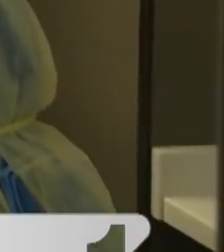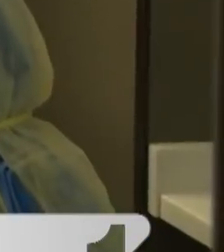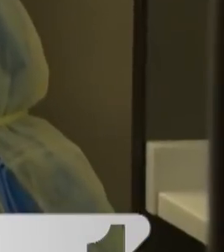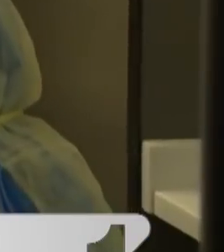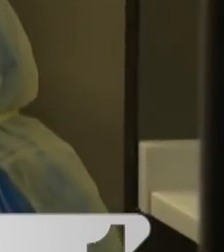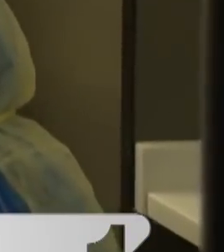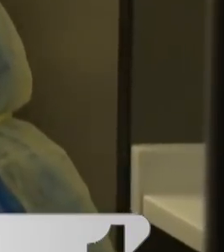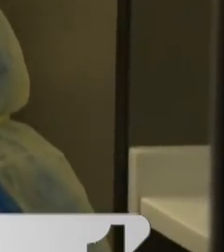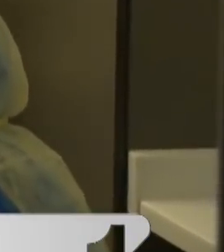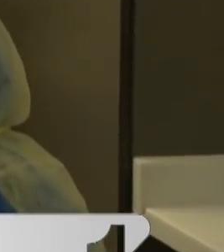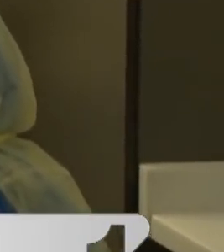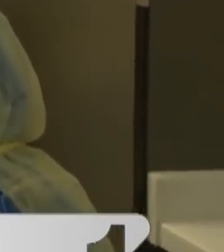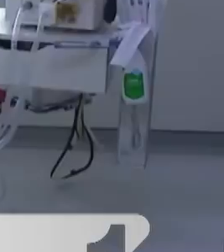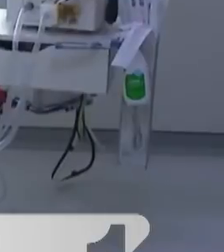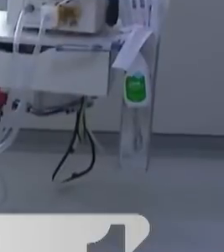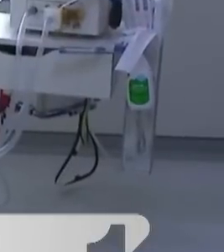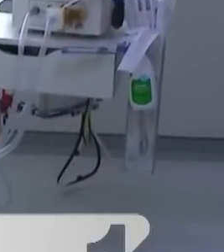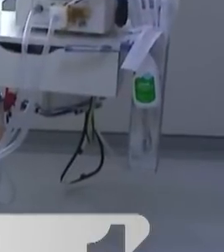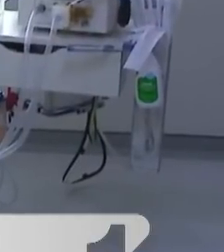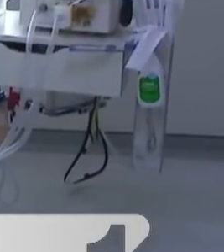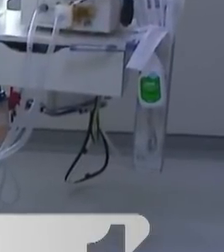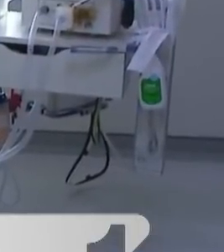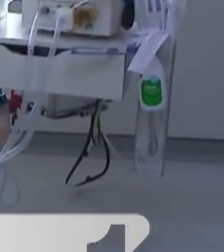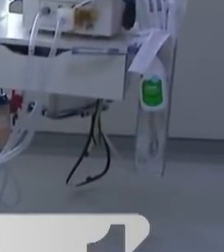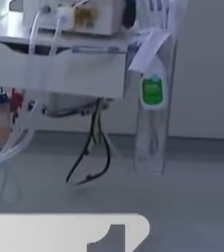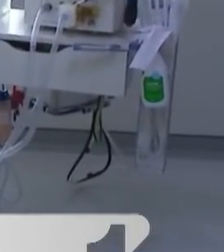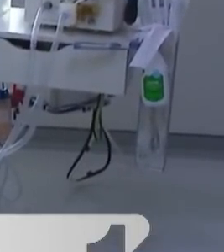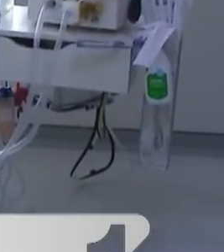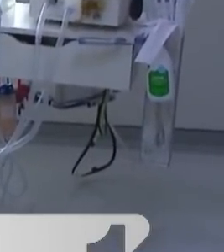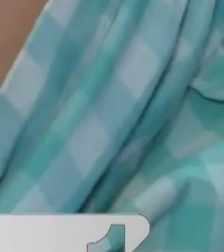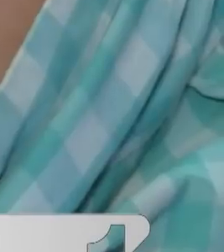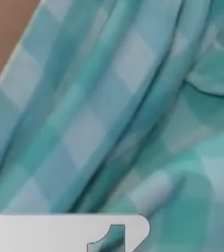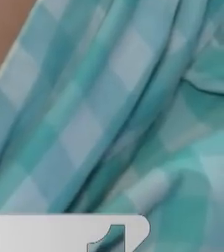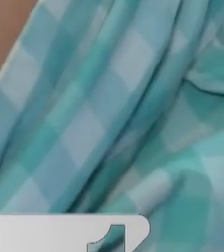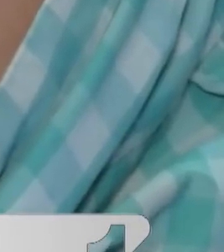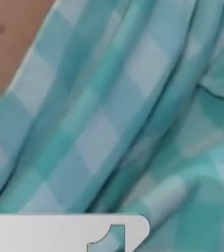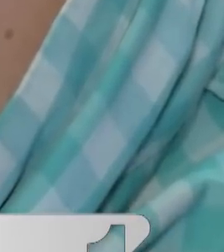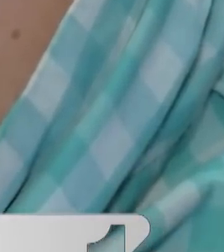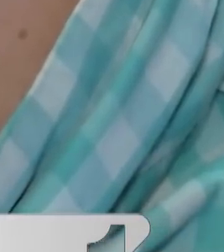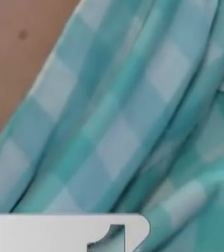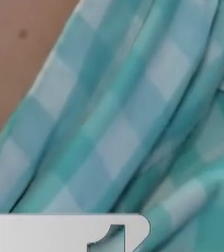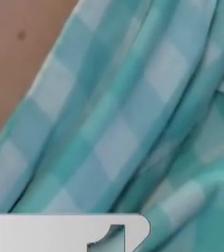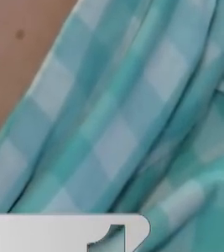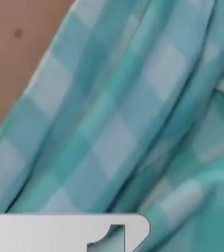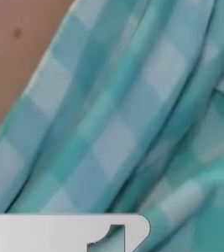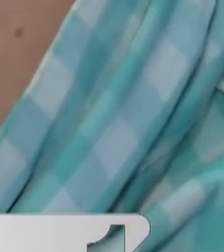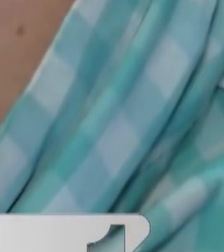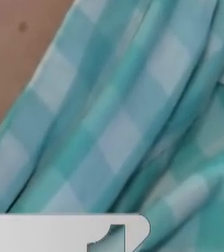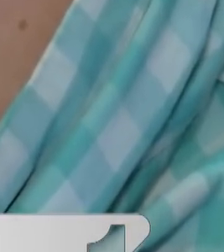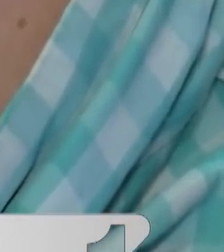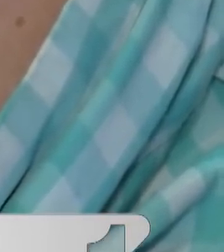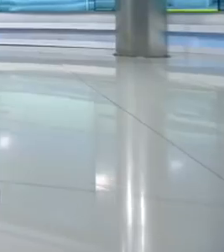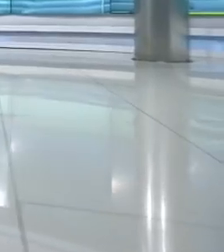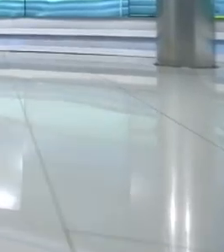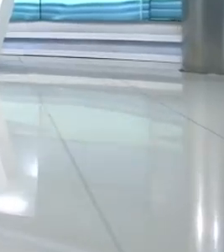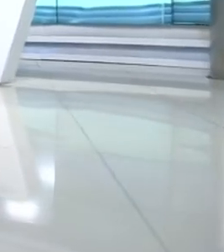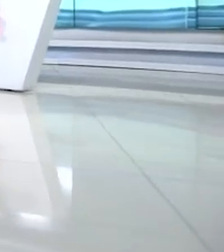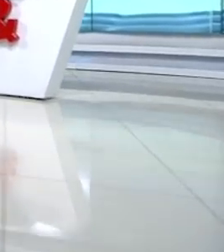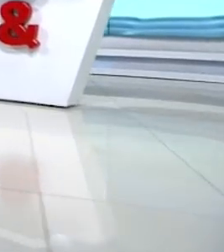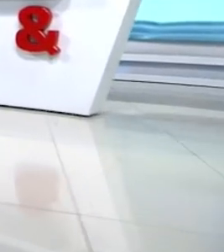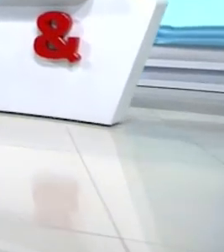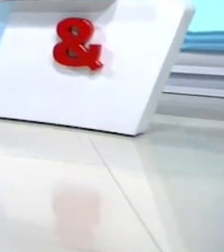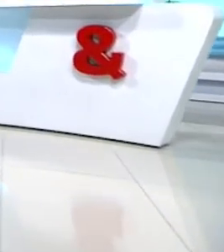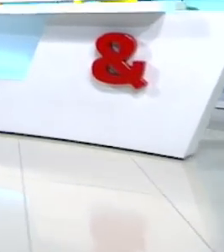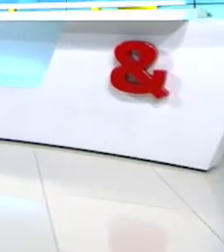a nivel nacional? En Bogotá quedan 88 camas y en Cartagena hay menos de 50 UCIs disponibles.